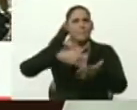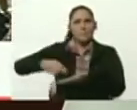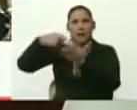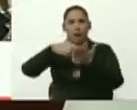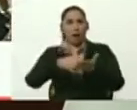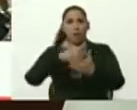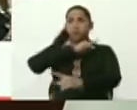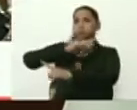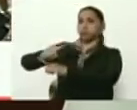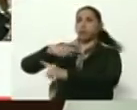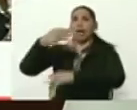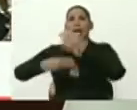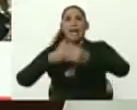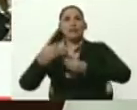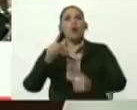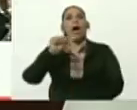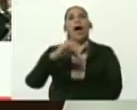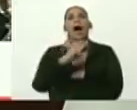denuncia, por ACNUR.